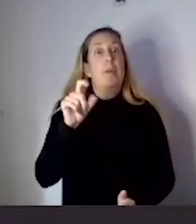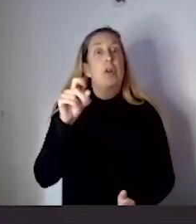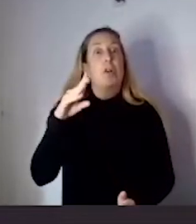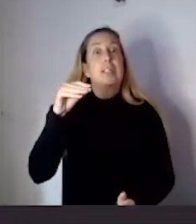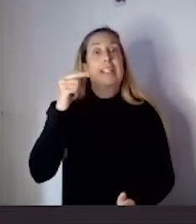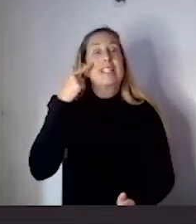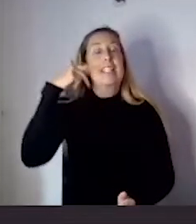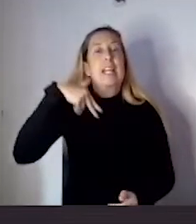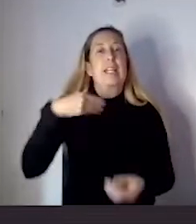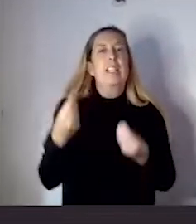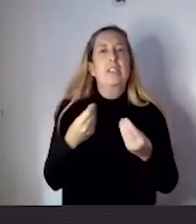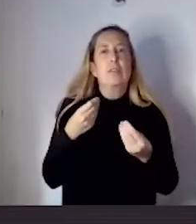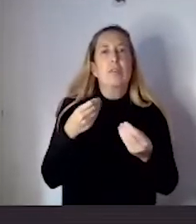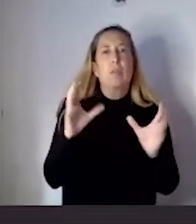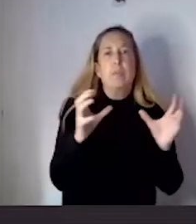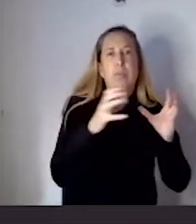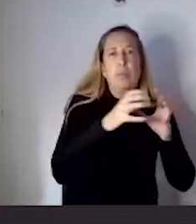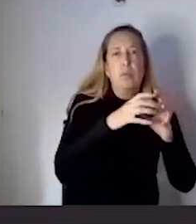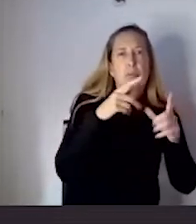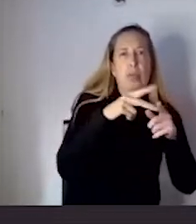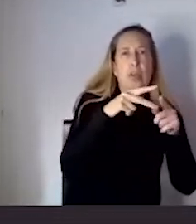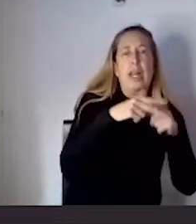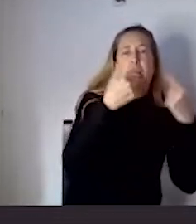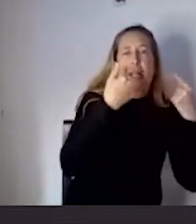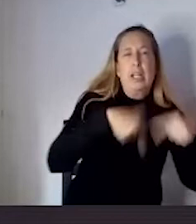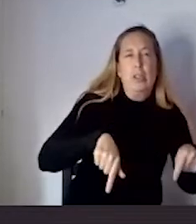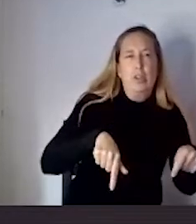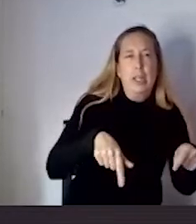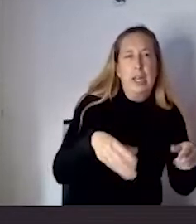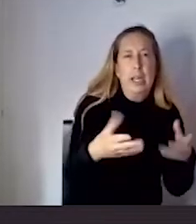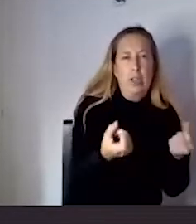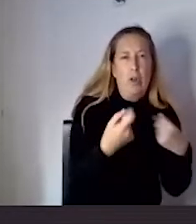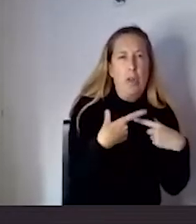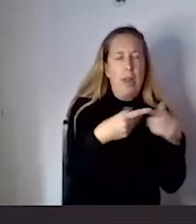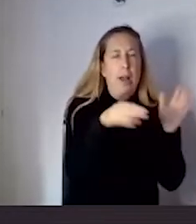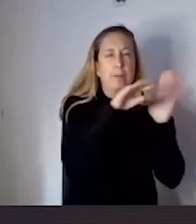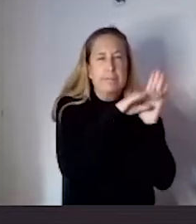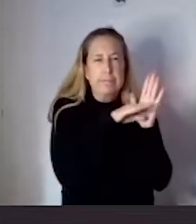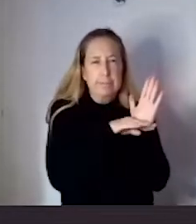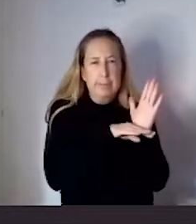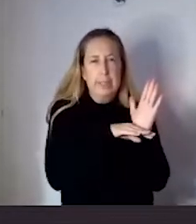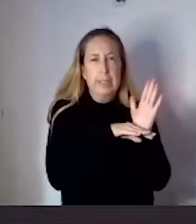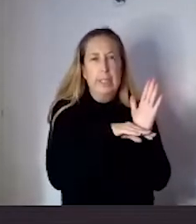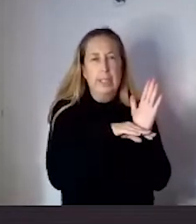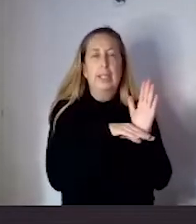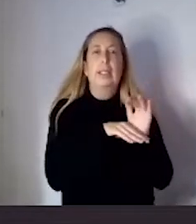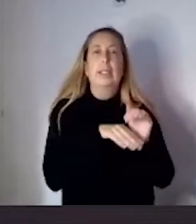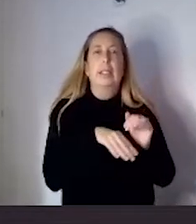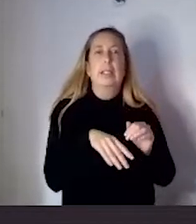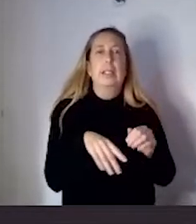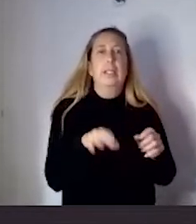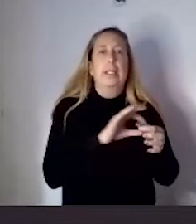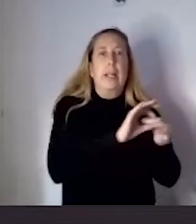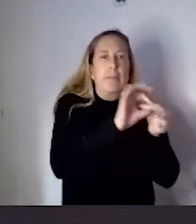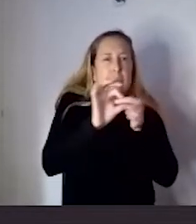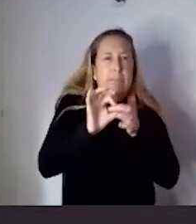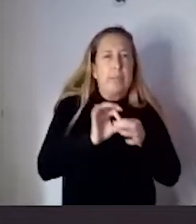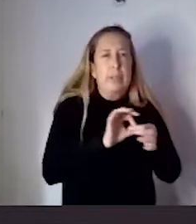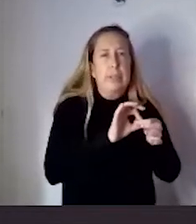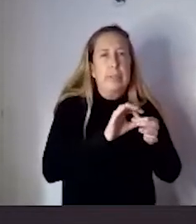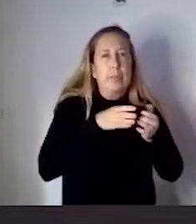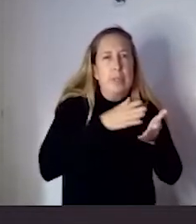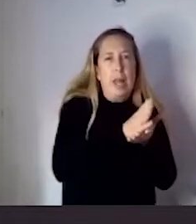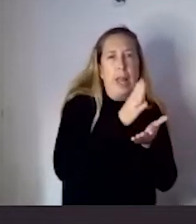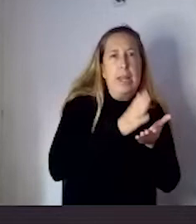que permiten llevar un registro seguro también descentralizado sincronizado y distribuido